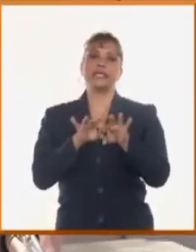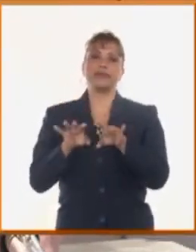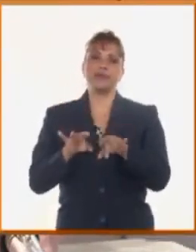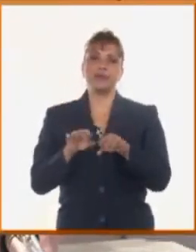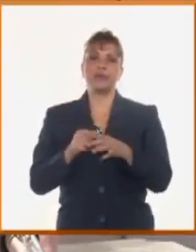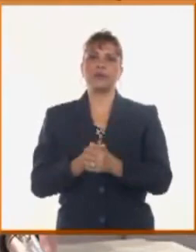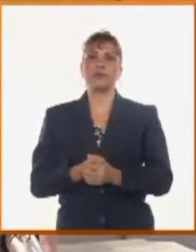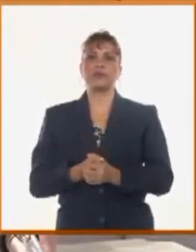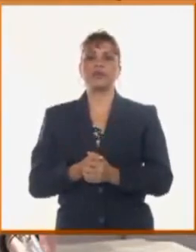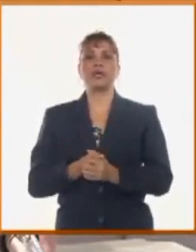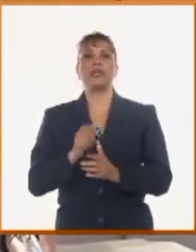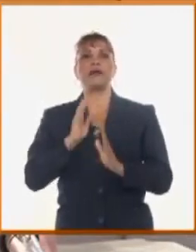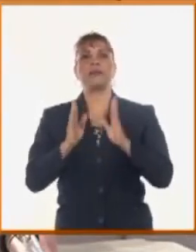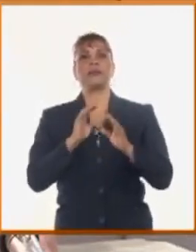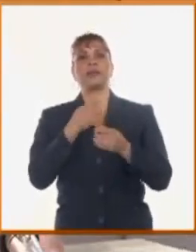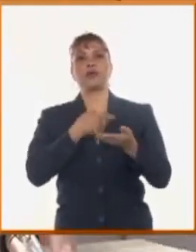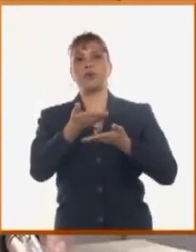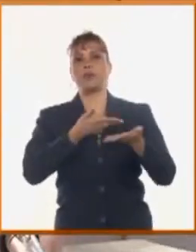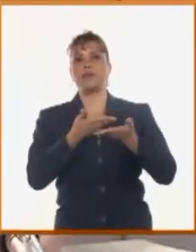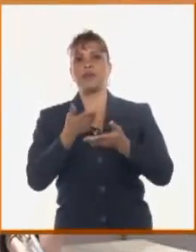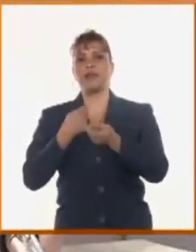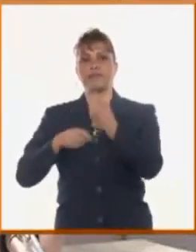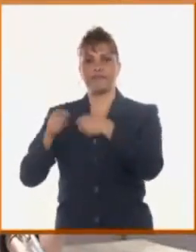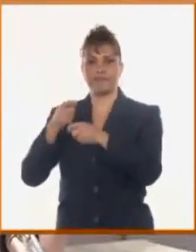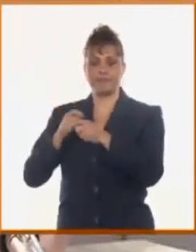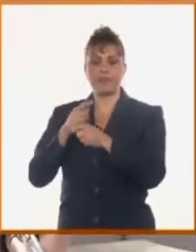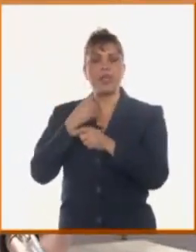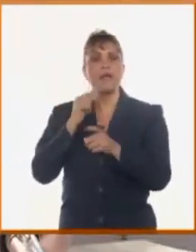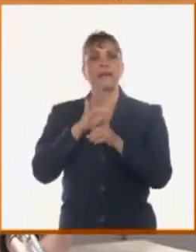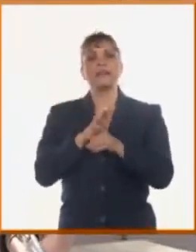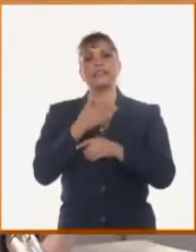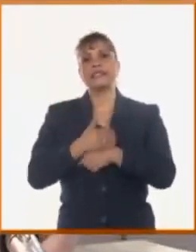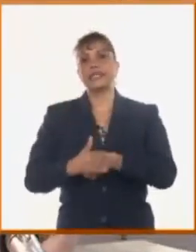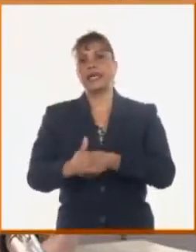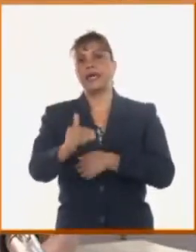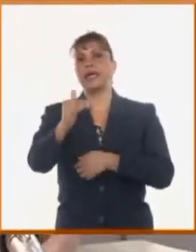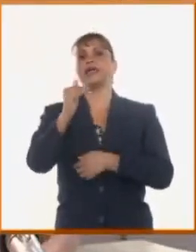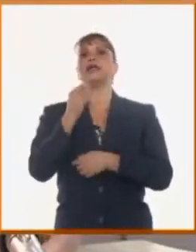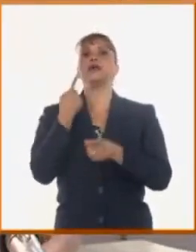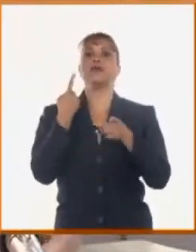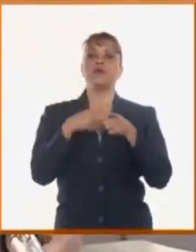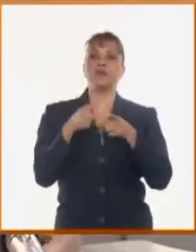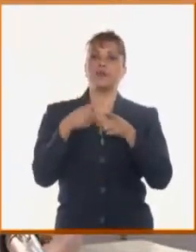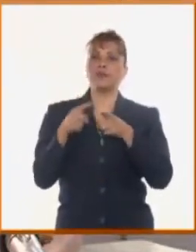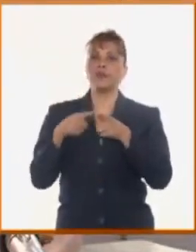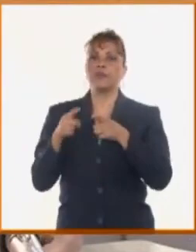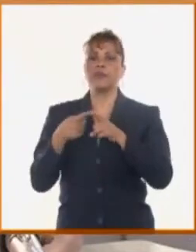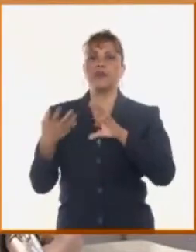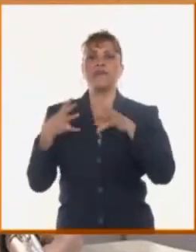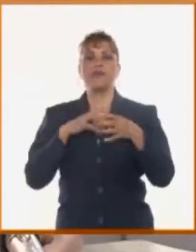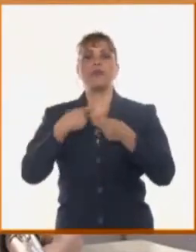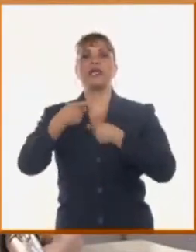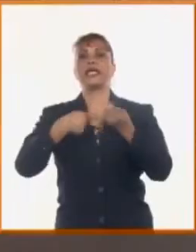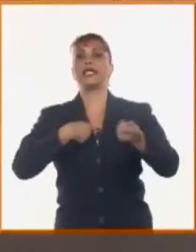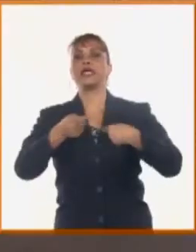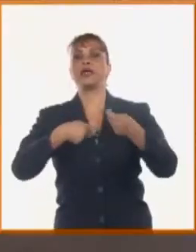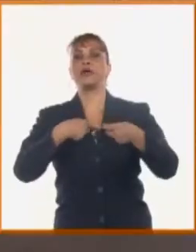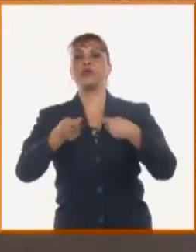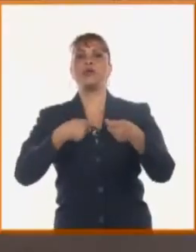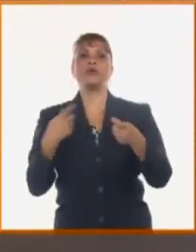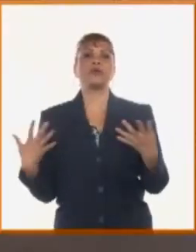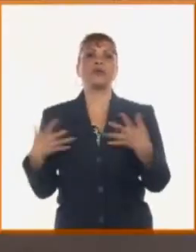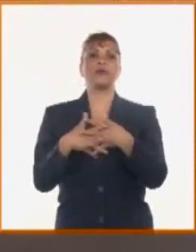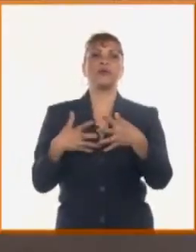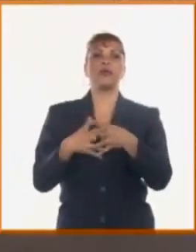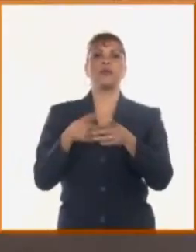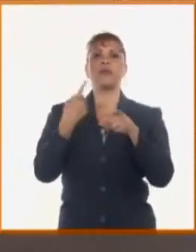vista comercial como financiero. Y a partir de ahí se han establecido otros esquemas de negocio relacionados a colocar nuestros